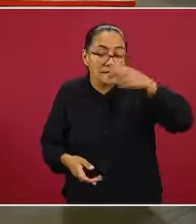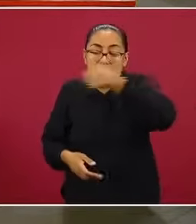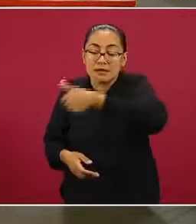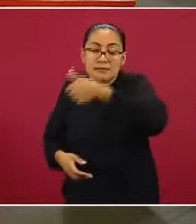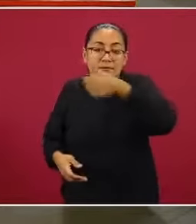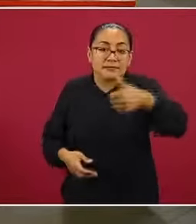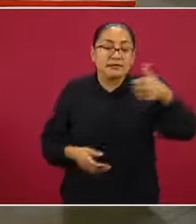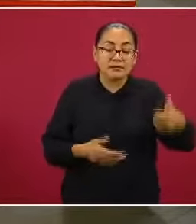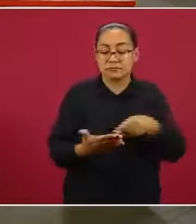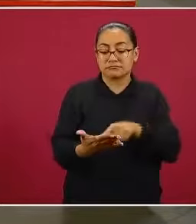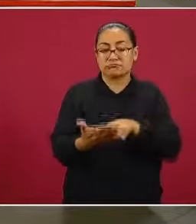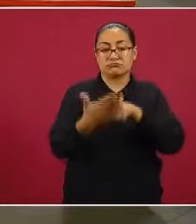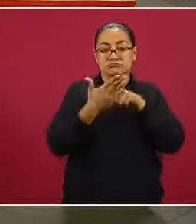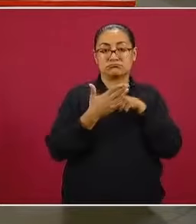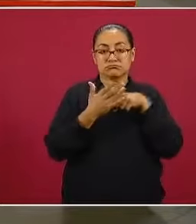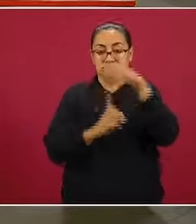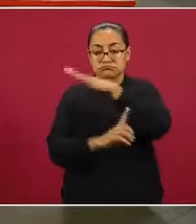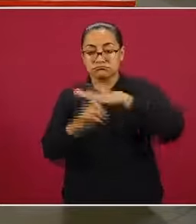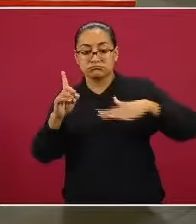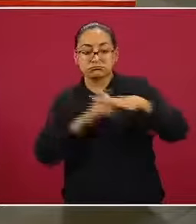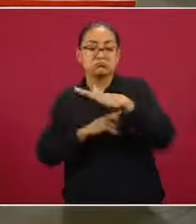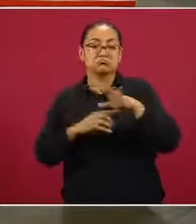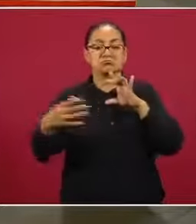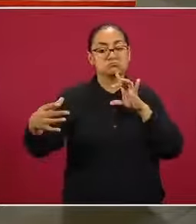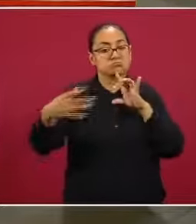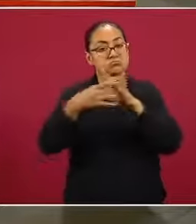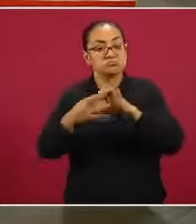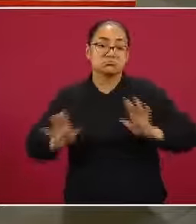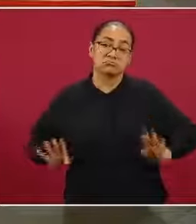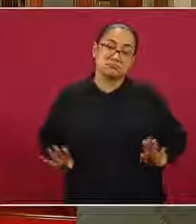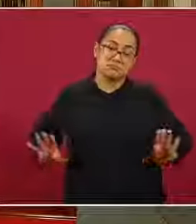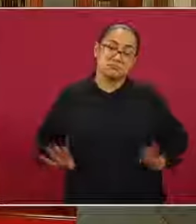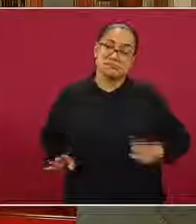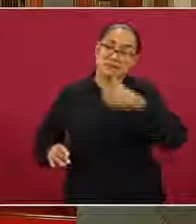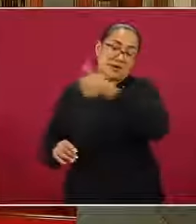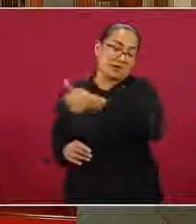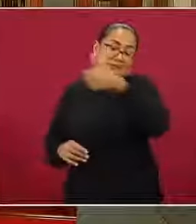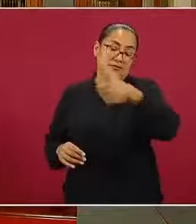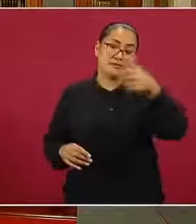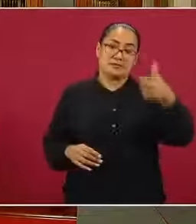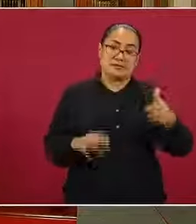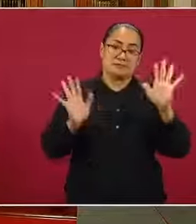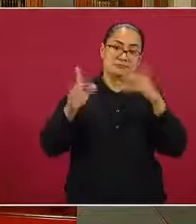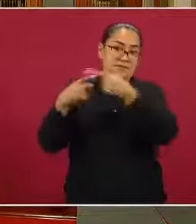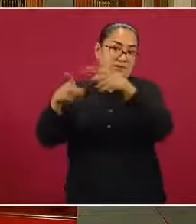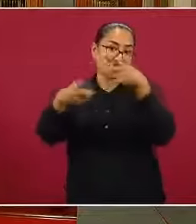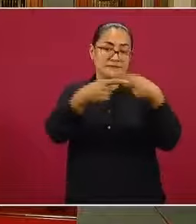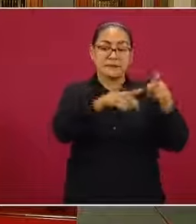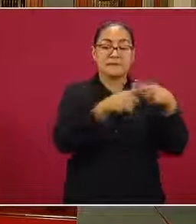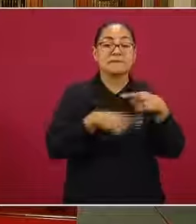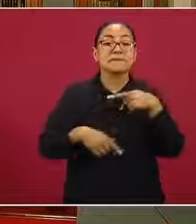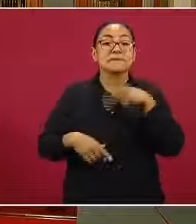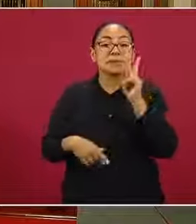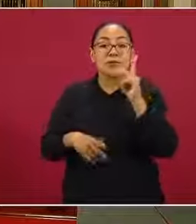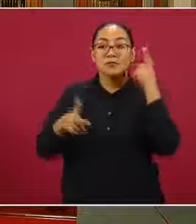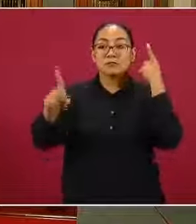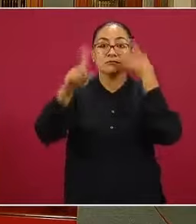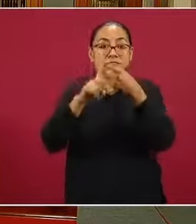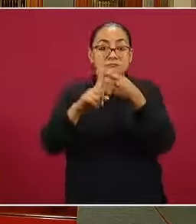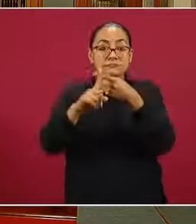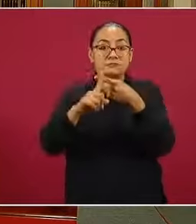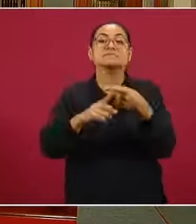su propia realidad. Pero en general el propósito es el mismo, garantizar la restitución o continuidad de operaciones